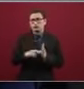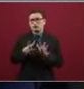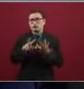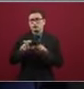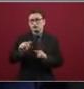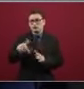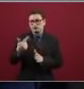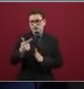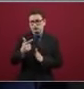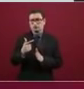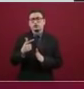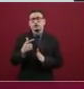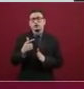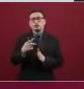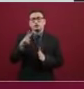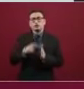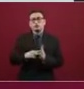2,812,